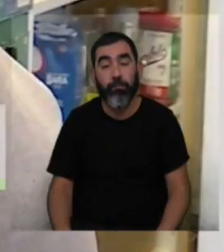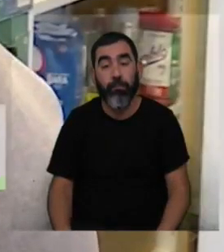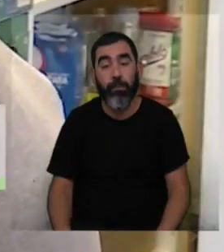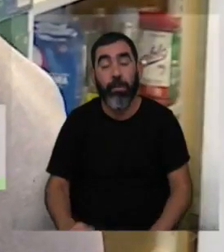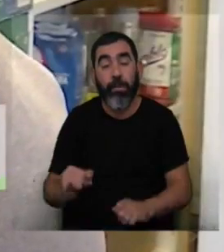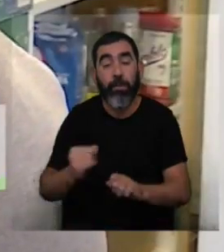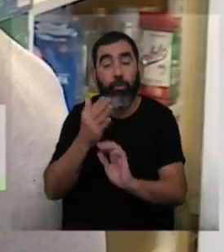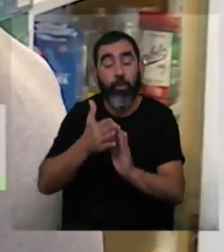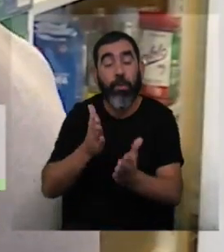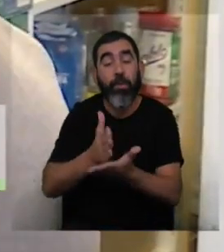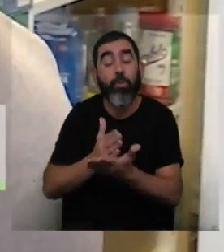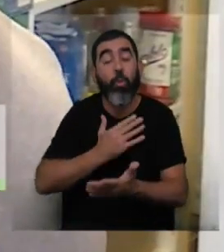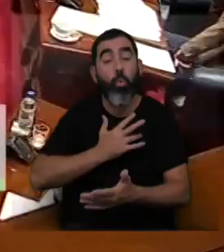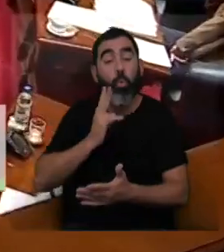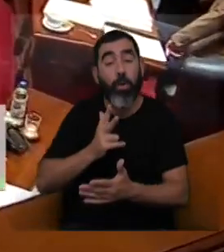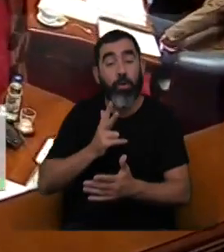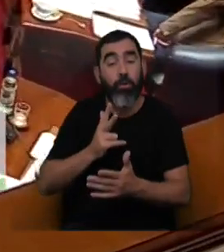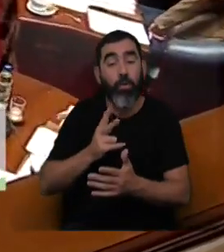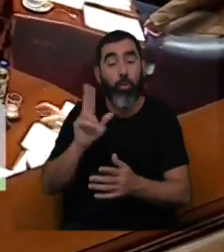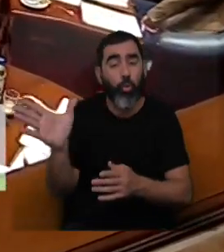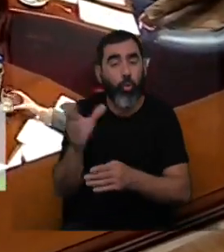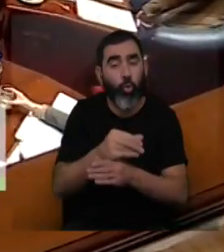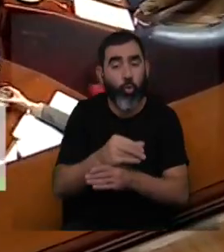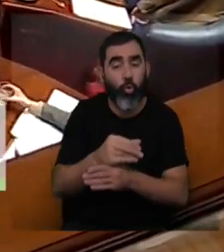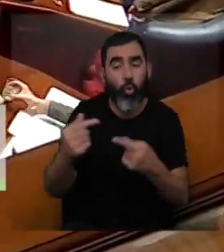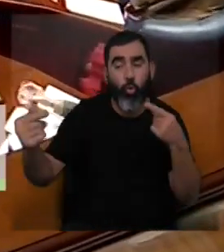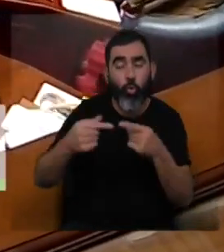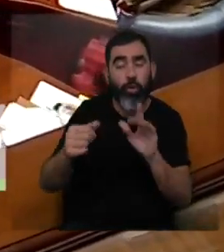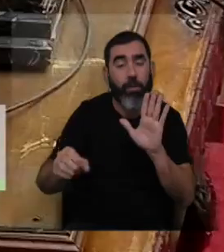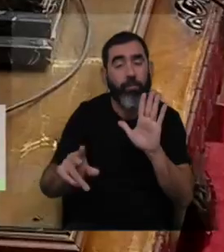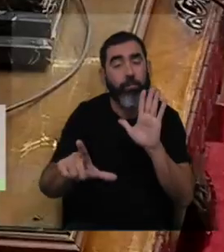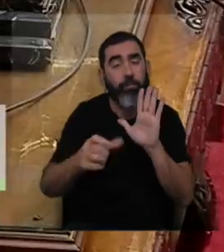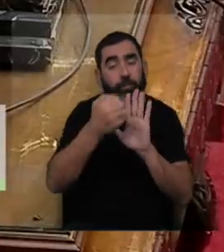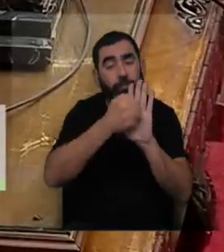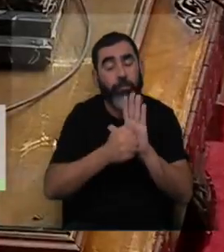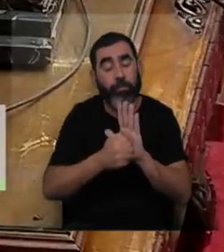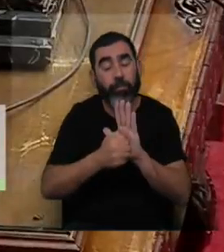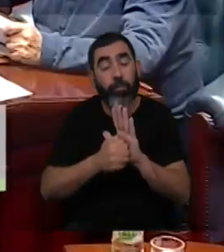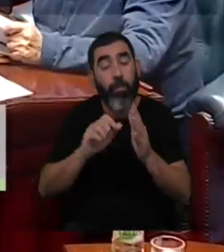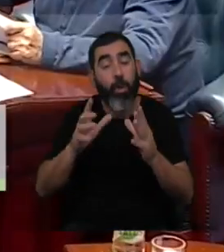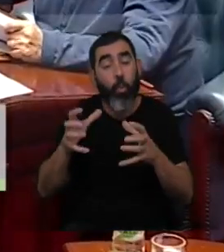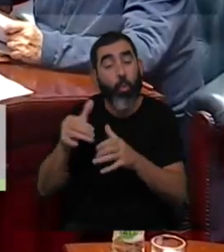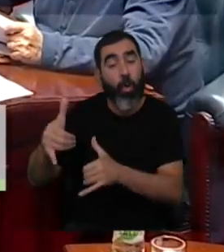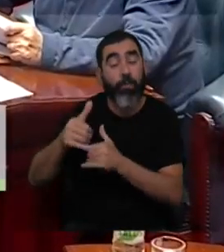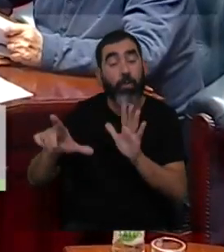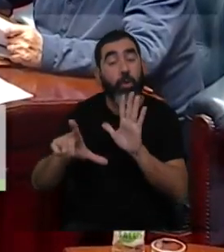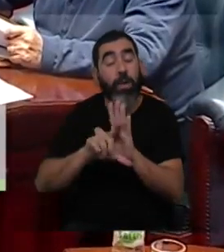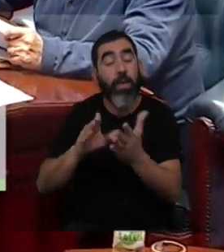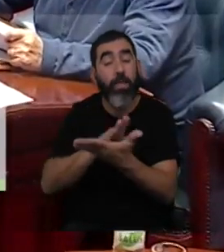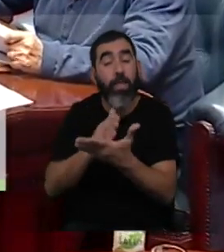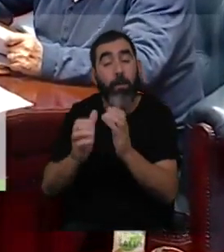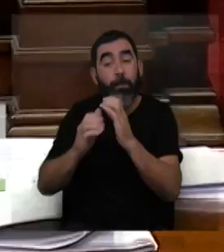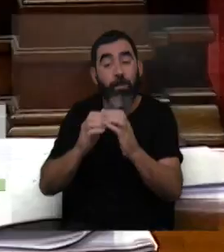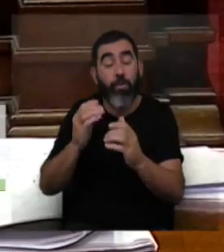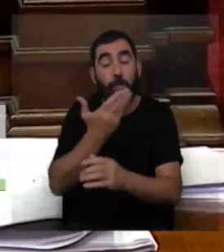La Institución Nacional de Derechos Humanos se pronunció por unanimidad contra el aditivo propuesto por Cabildo Abierto para el proyecto de ley de medios. La presidenta